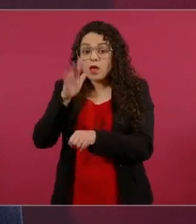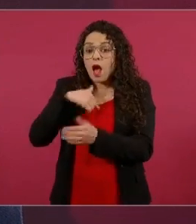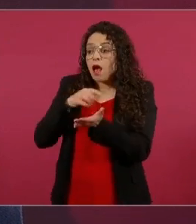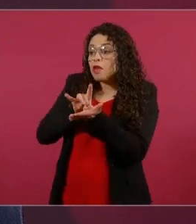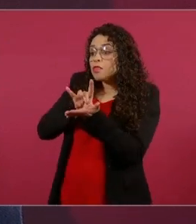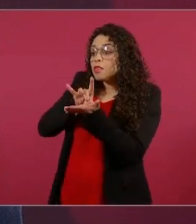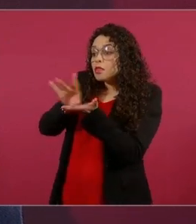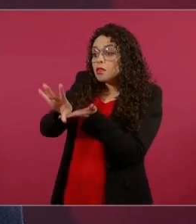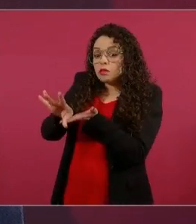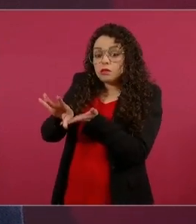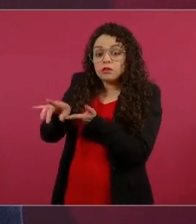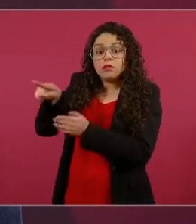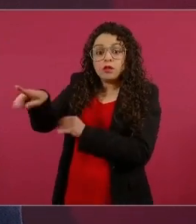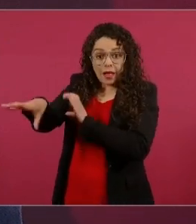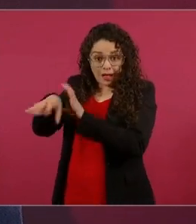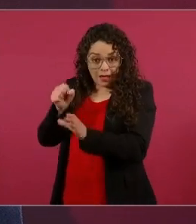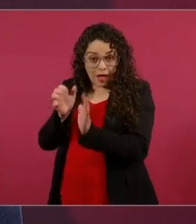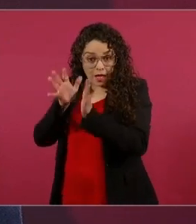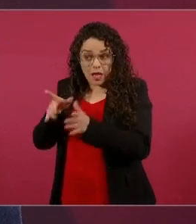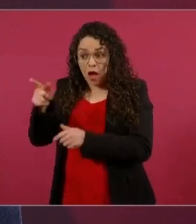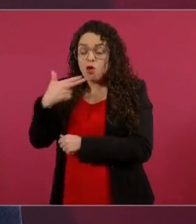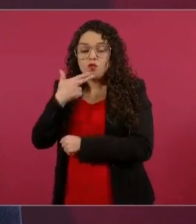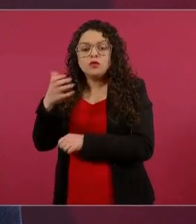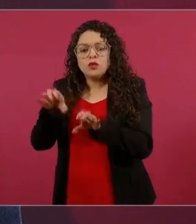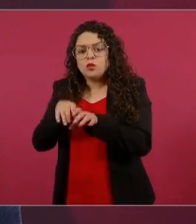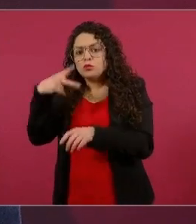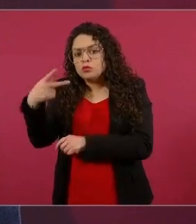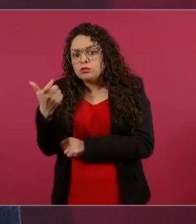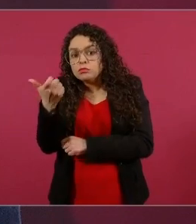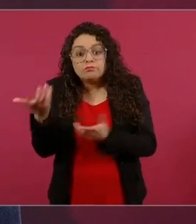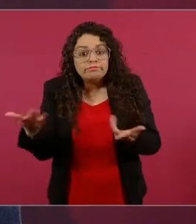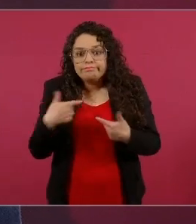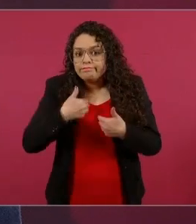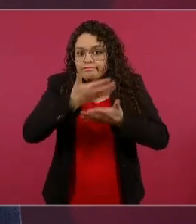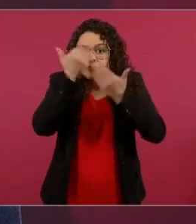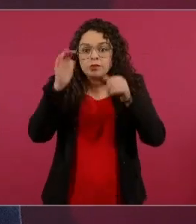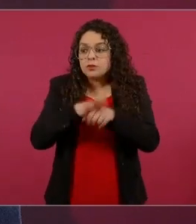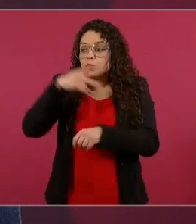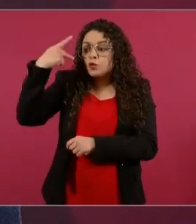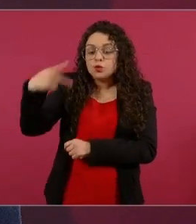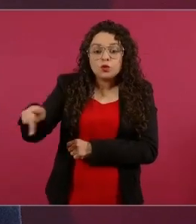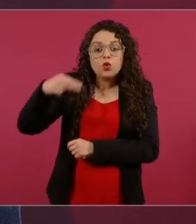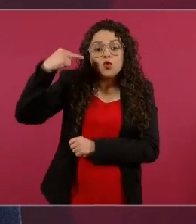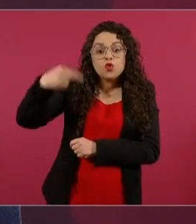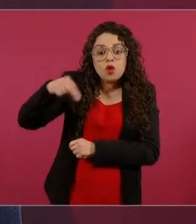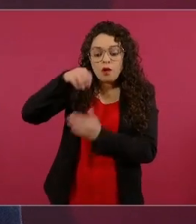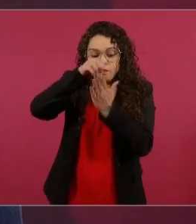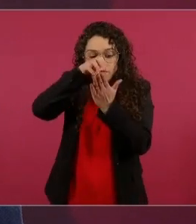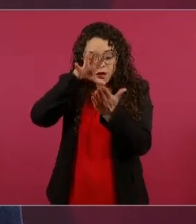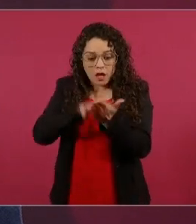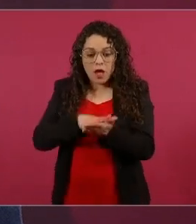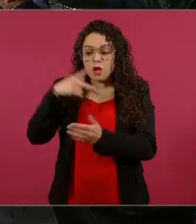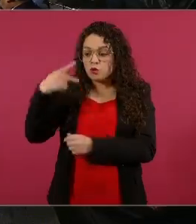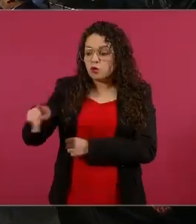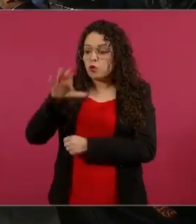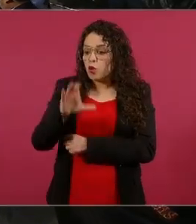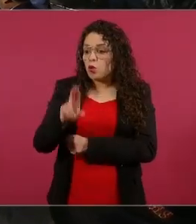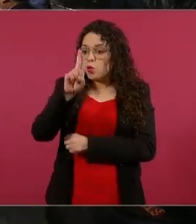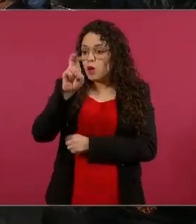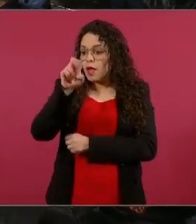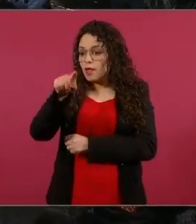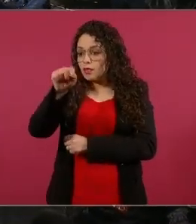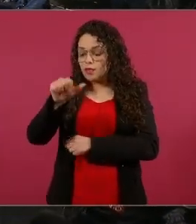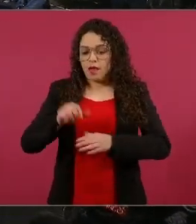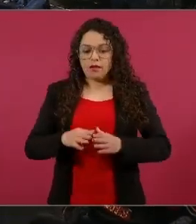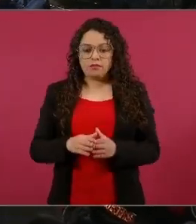Cómo ocupan su dinero porque es una cuenta bancaria a nombre de una persona O sea que si no lo cobran se